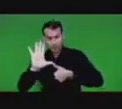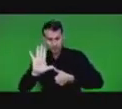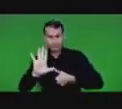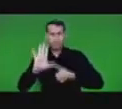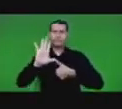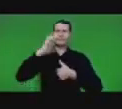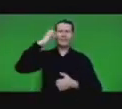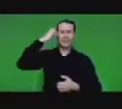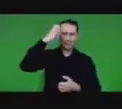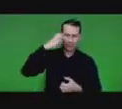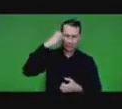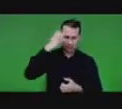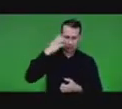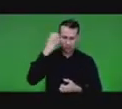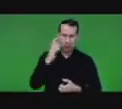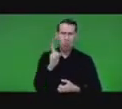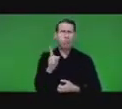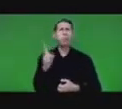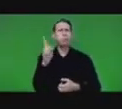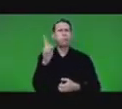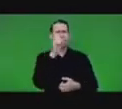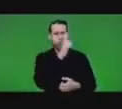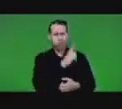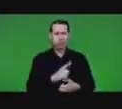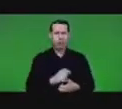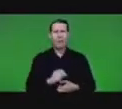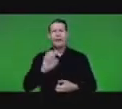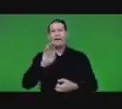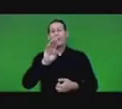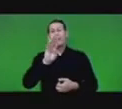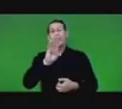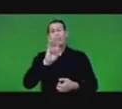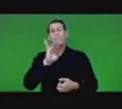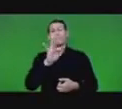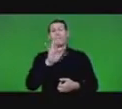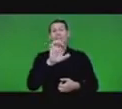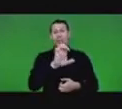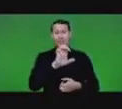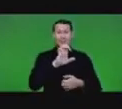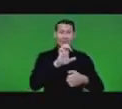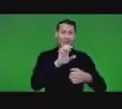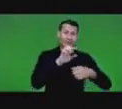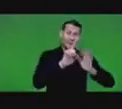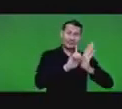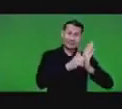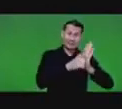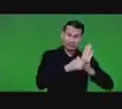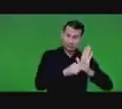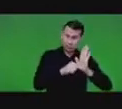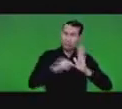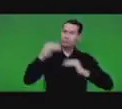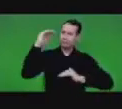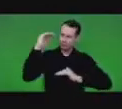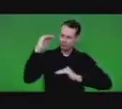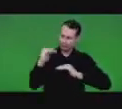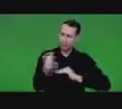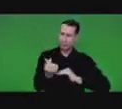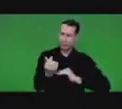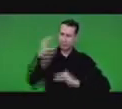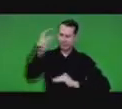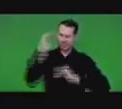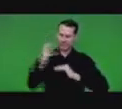bajar el costo por gigabit por segundo para el usuario. La manera de hacer eso es mejorar la capacidad que lleva cada